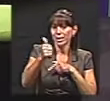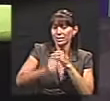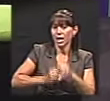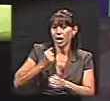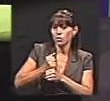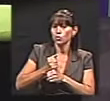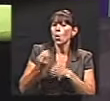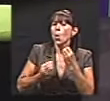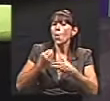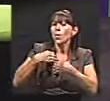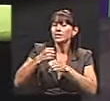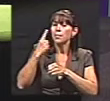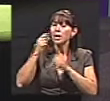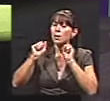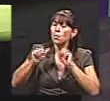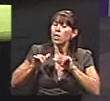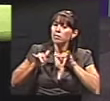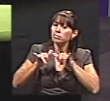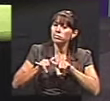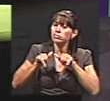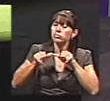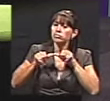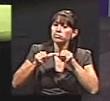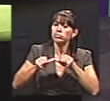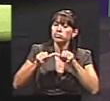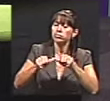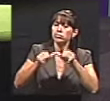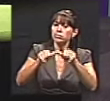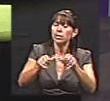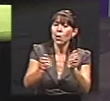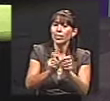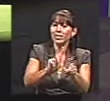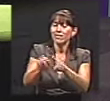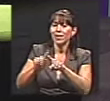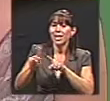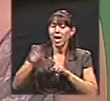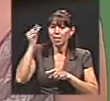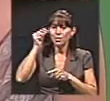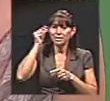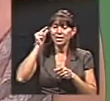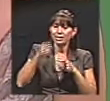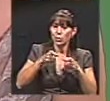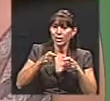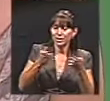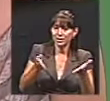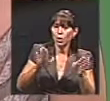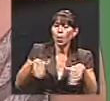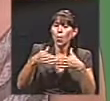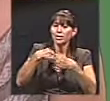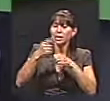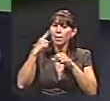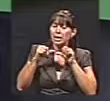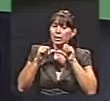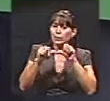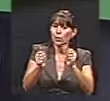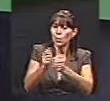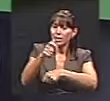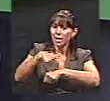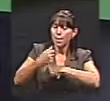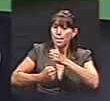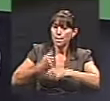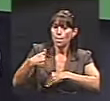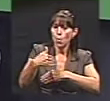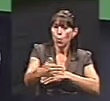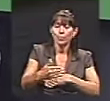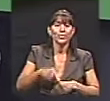se puedan mantener, como usted mismo decía, en las diferentes administraciones? ¿Cómo hacer para que esto se sostenga en el tiempo? Esto tiene que ser